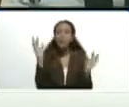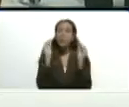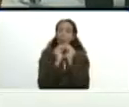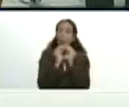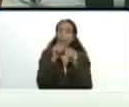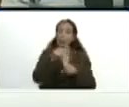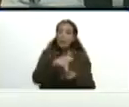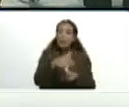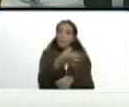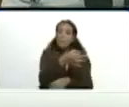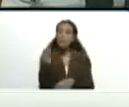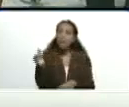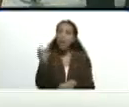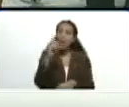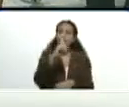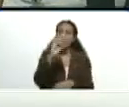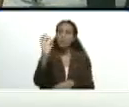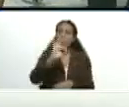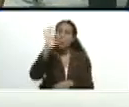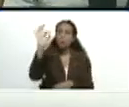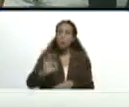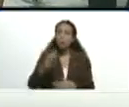CDI, en el máximo nivel.